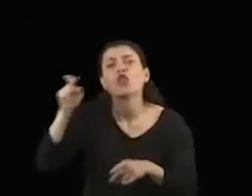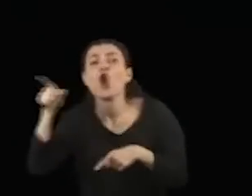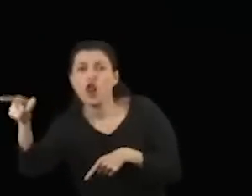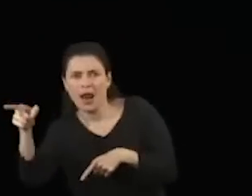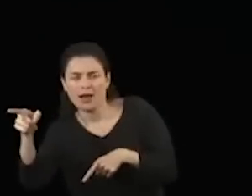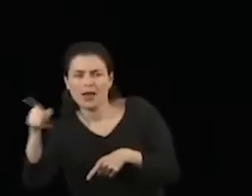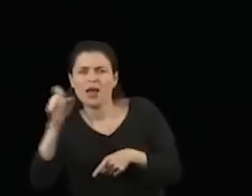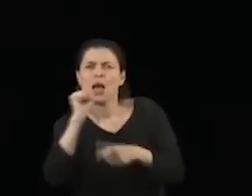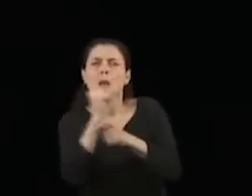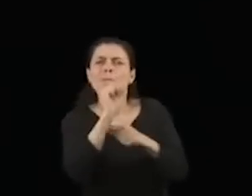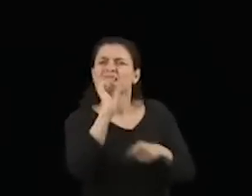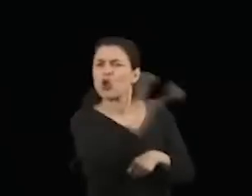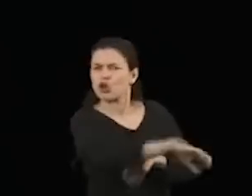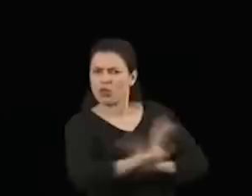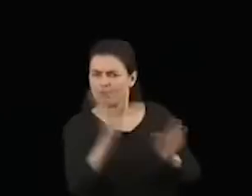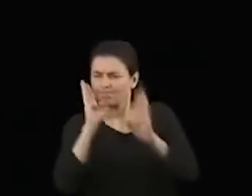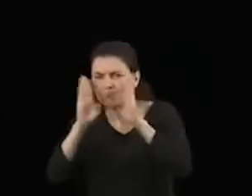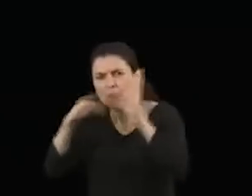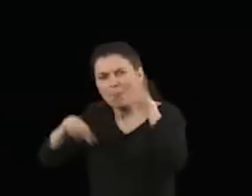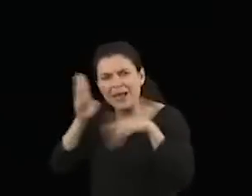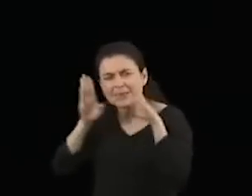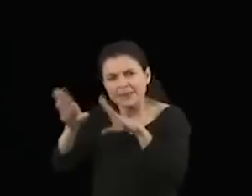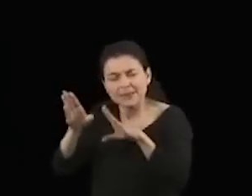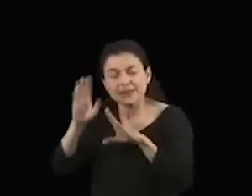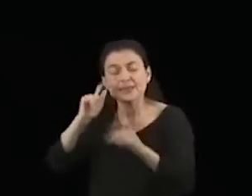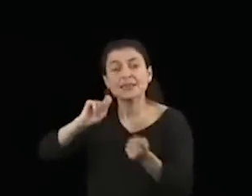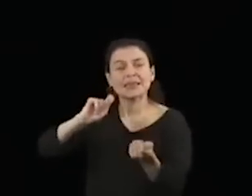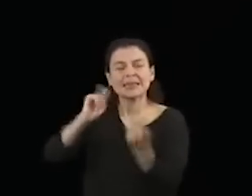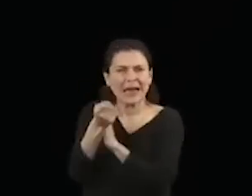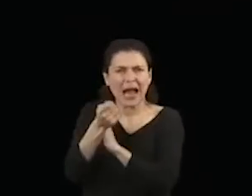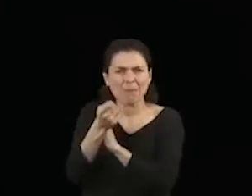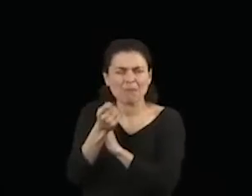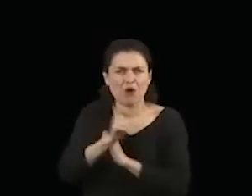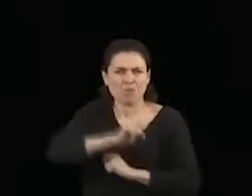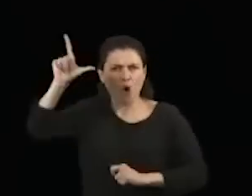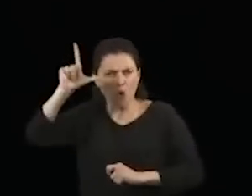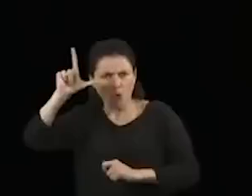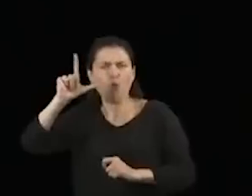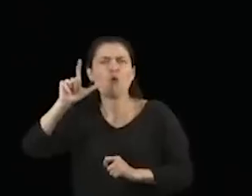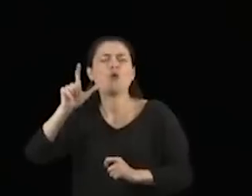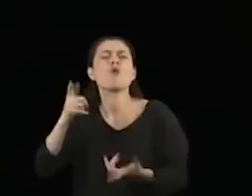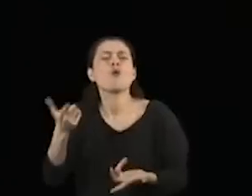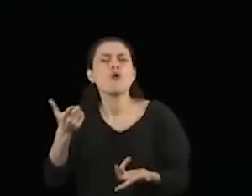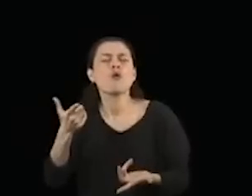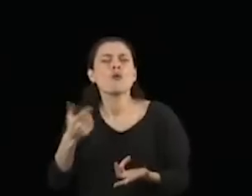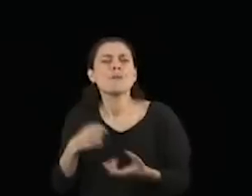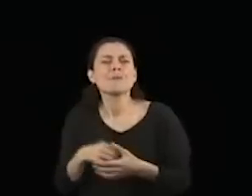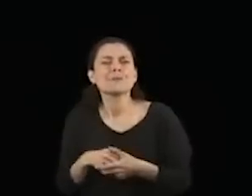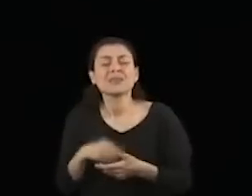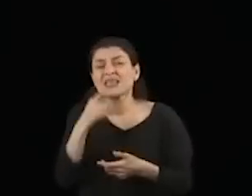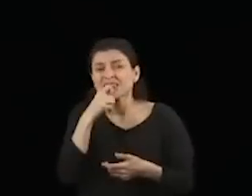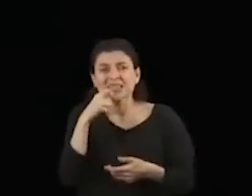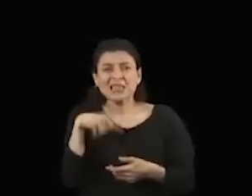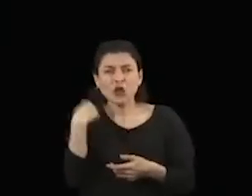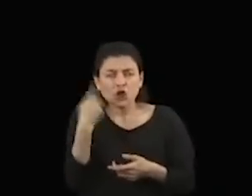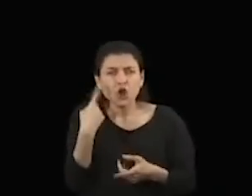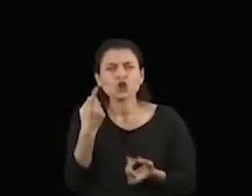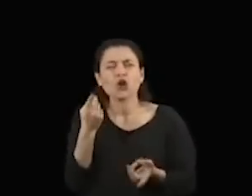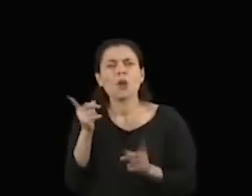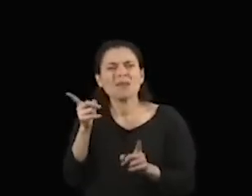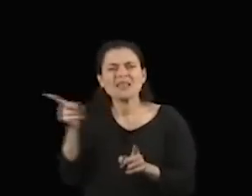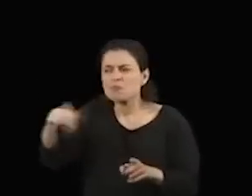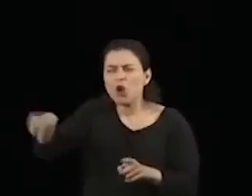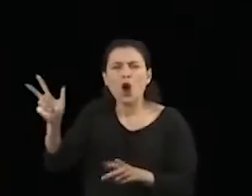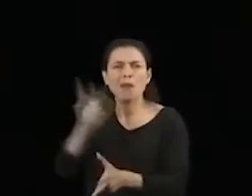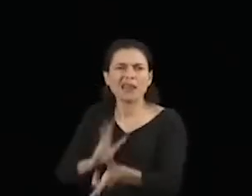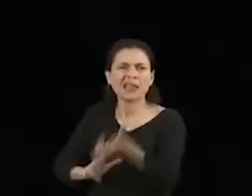Entonces, en ese contexto, habiendo hecho un salto devaluatorio, si nosotros le seguíamos la corriente a lo que